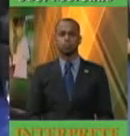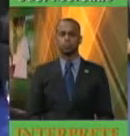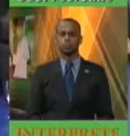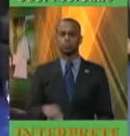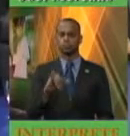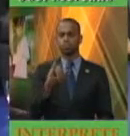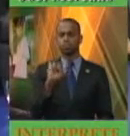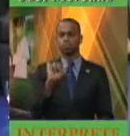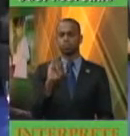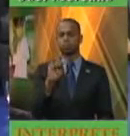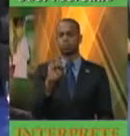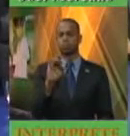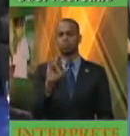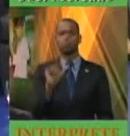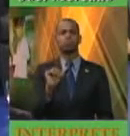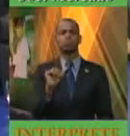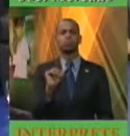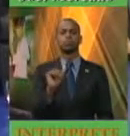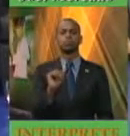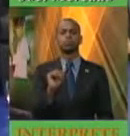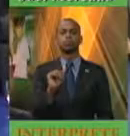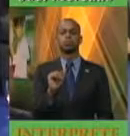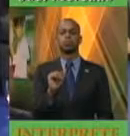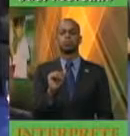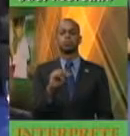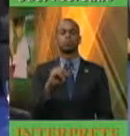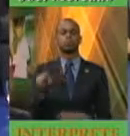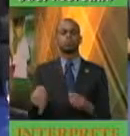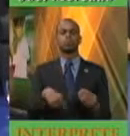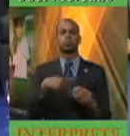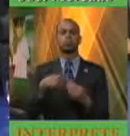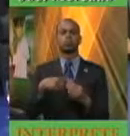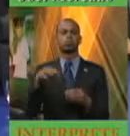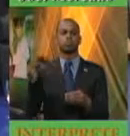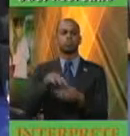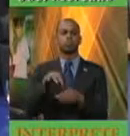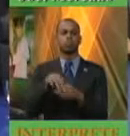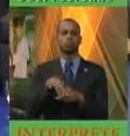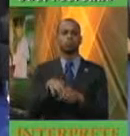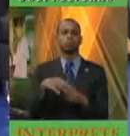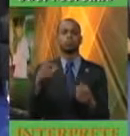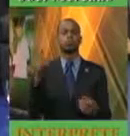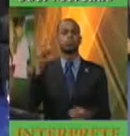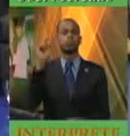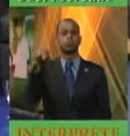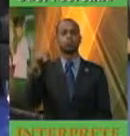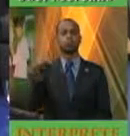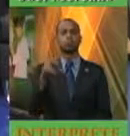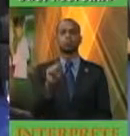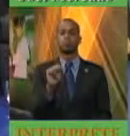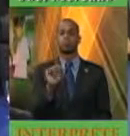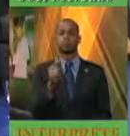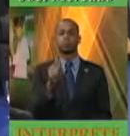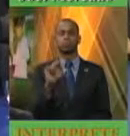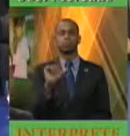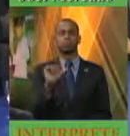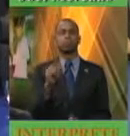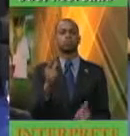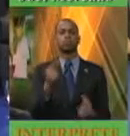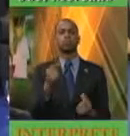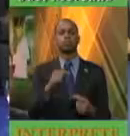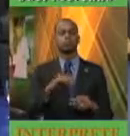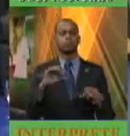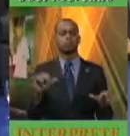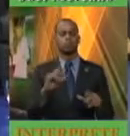querías agregar. Sí. Claro. Bien, referente a lo del voto asistido, allá en Nagua realizamos